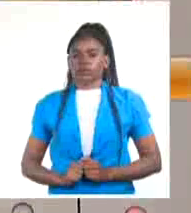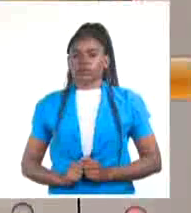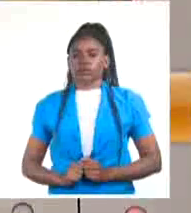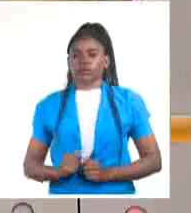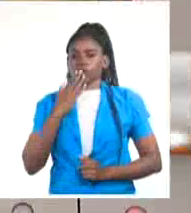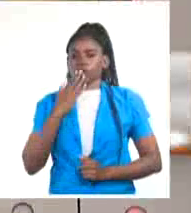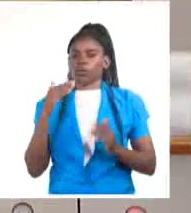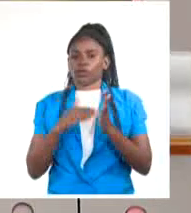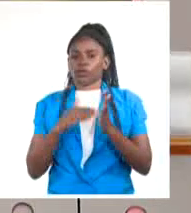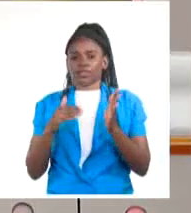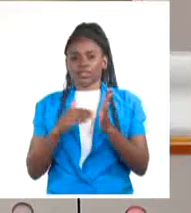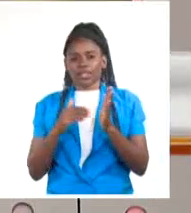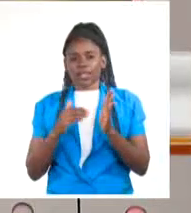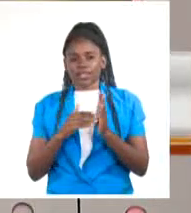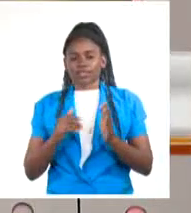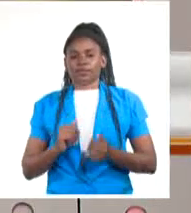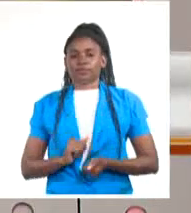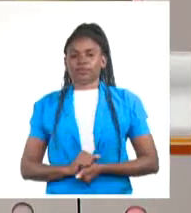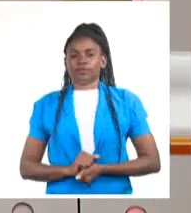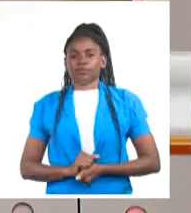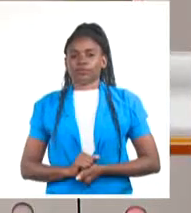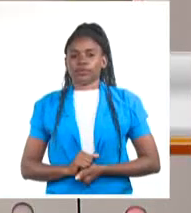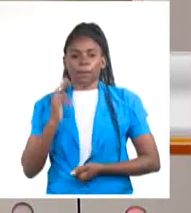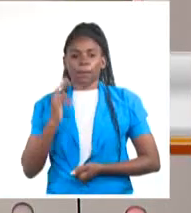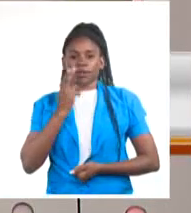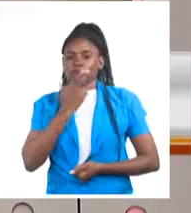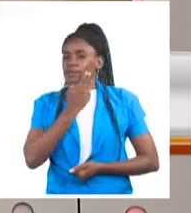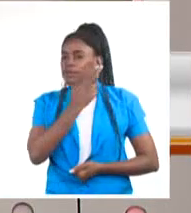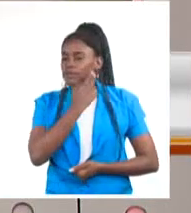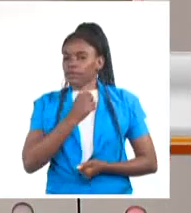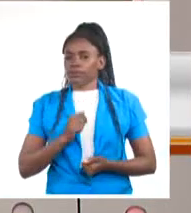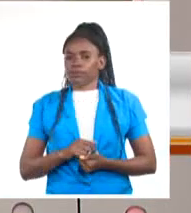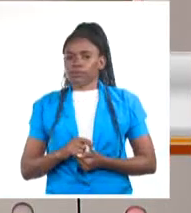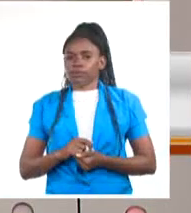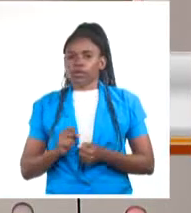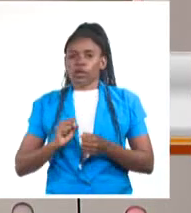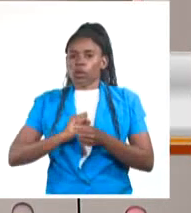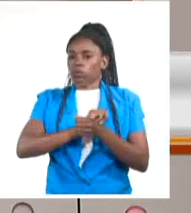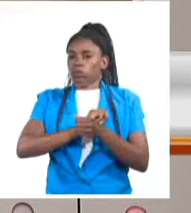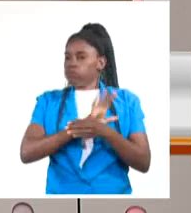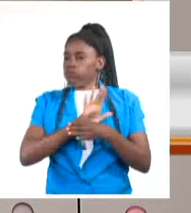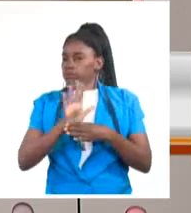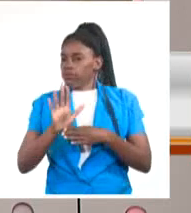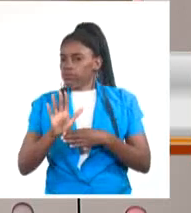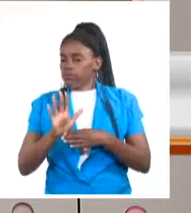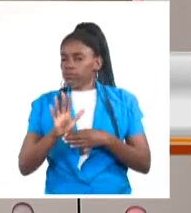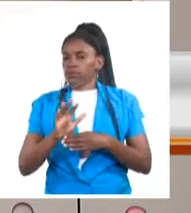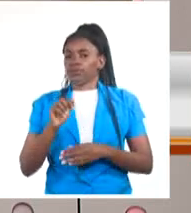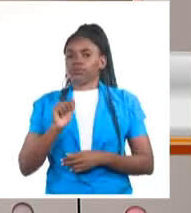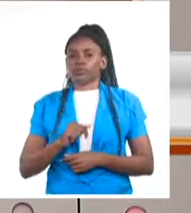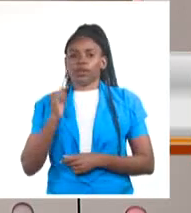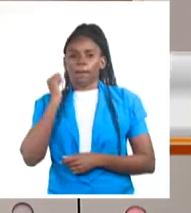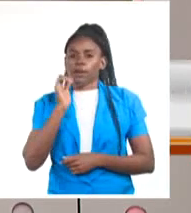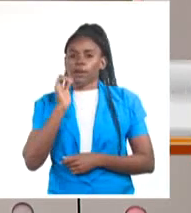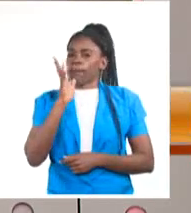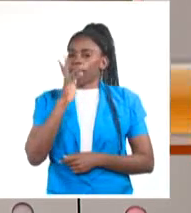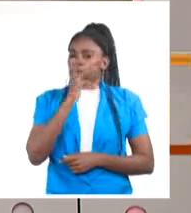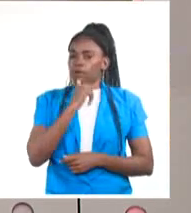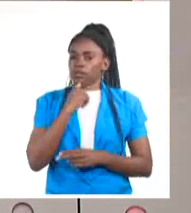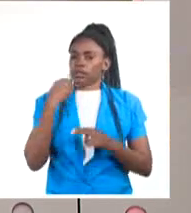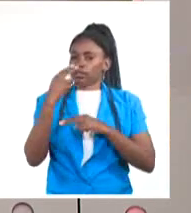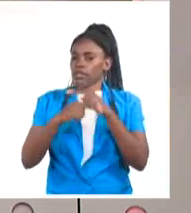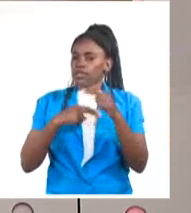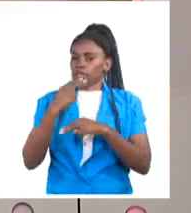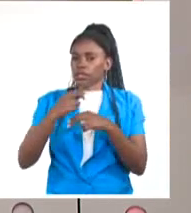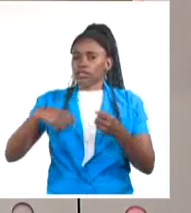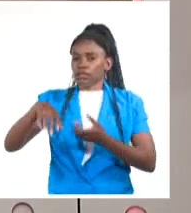Muy buenas tardes. El Martí de Todos se titula la exposición colectiva y virtual que se exhibe desde hoy en las plataformas de Cubarte y el Consejo Nacional